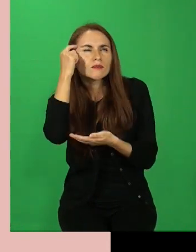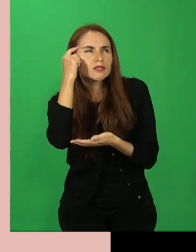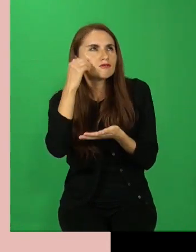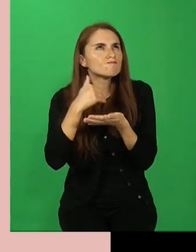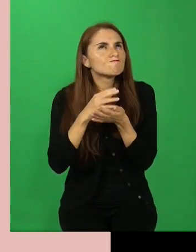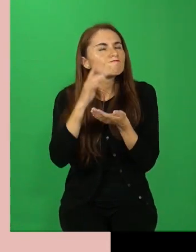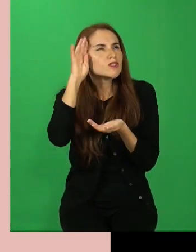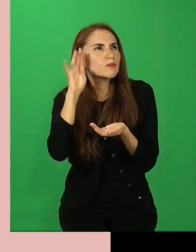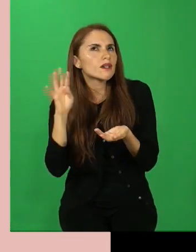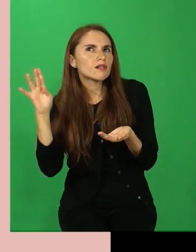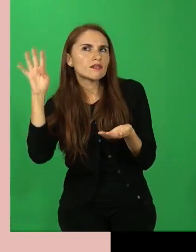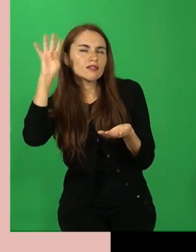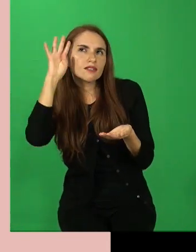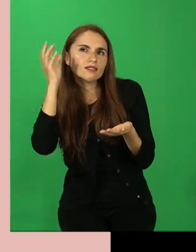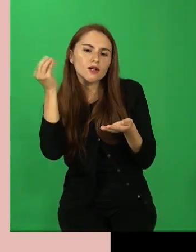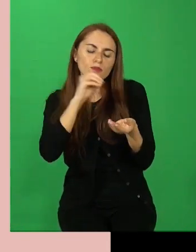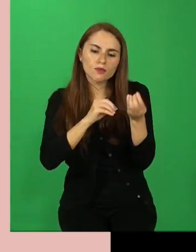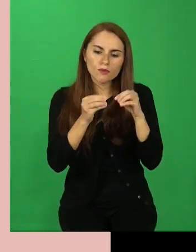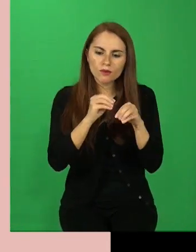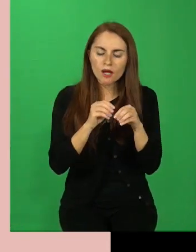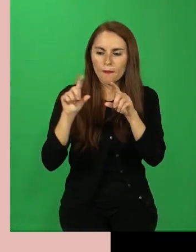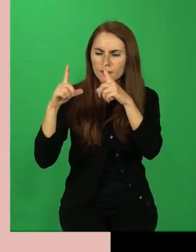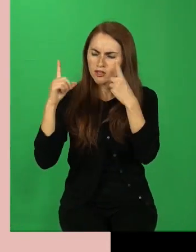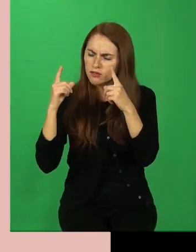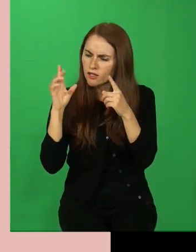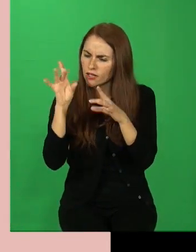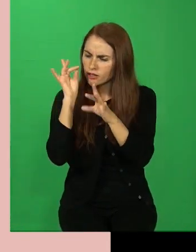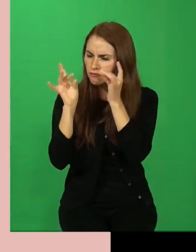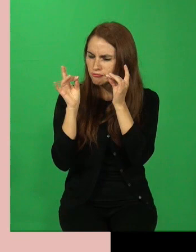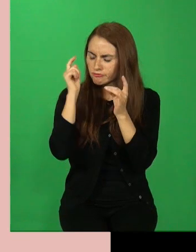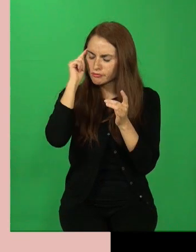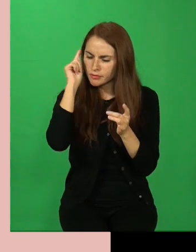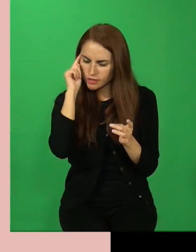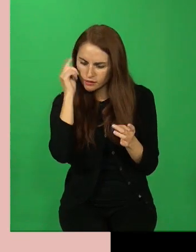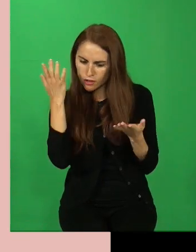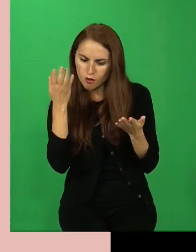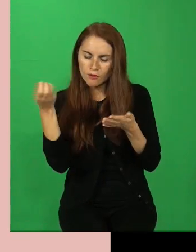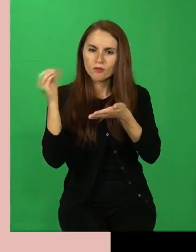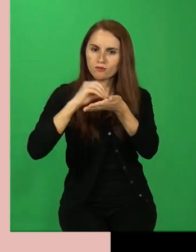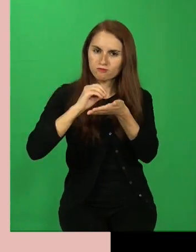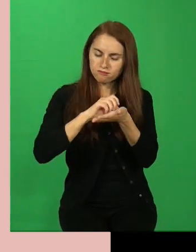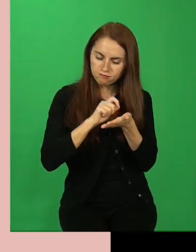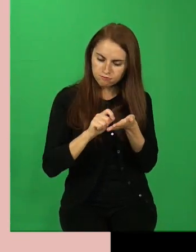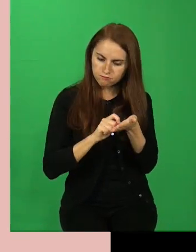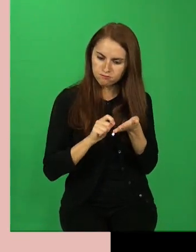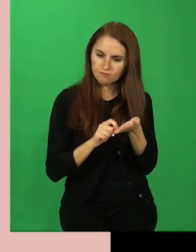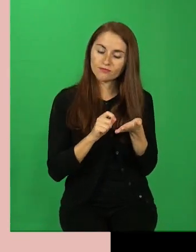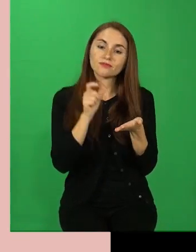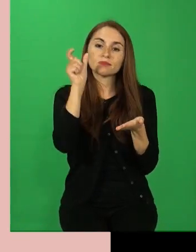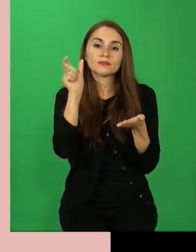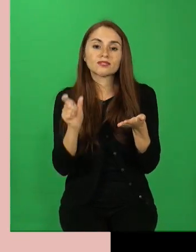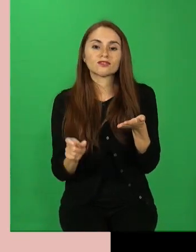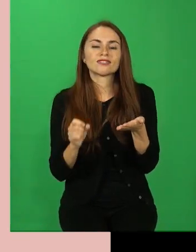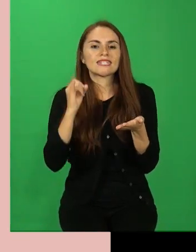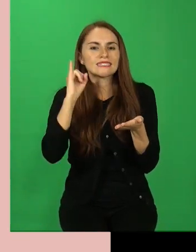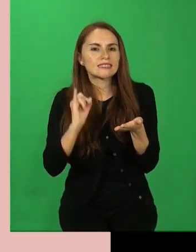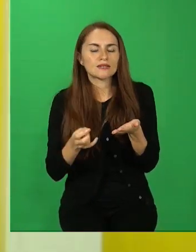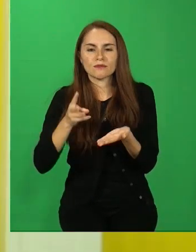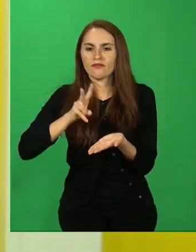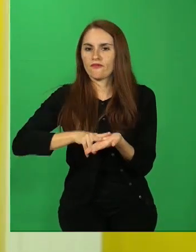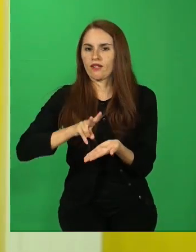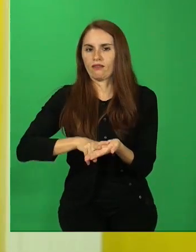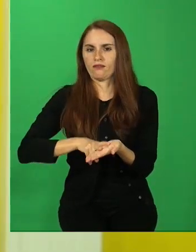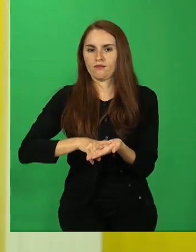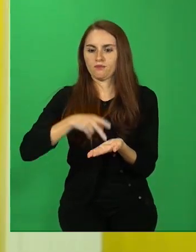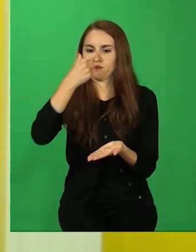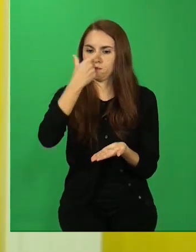la imagina, quien crea los personajes, quien inventa el conflicto. Y el autor siempre va a ser una persona real, es